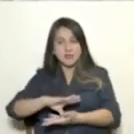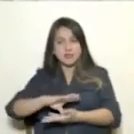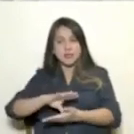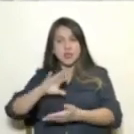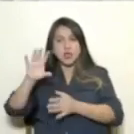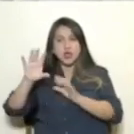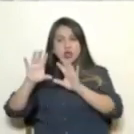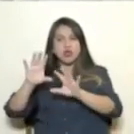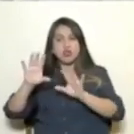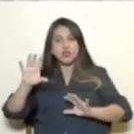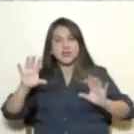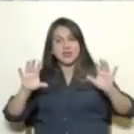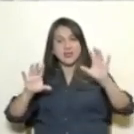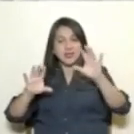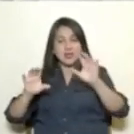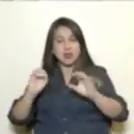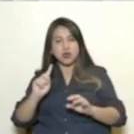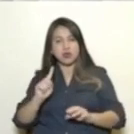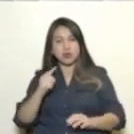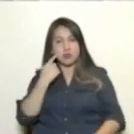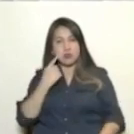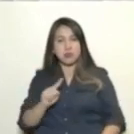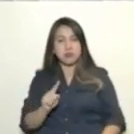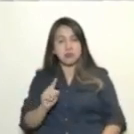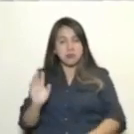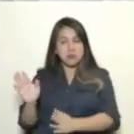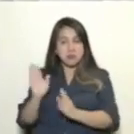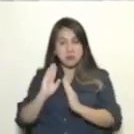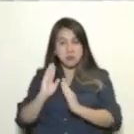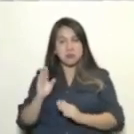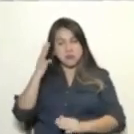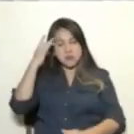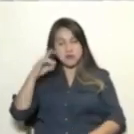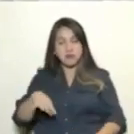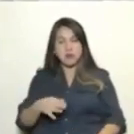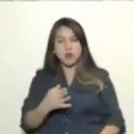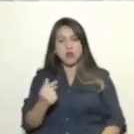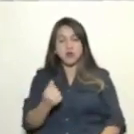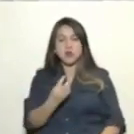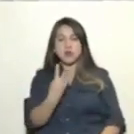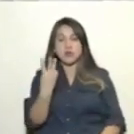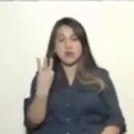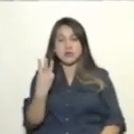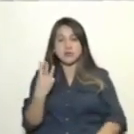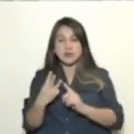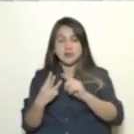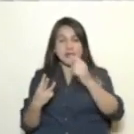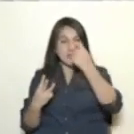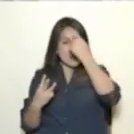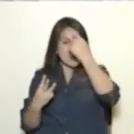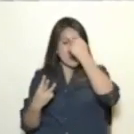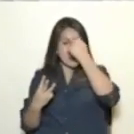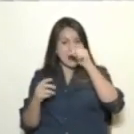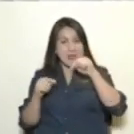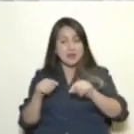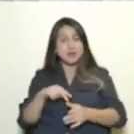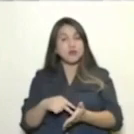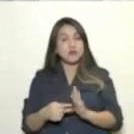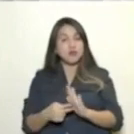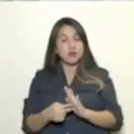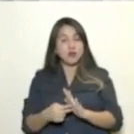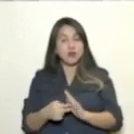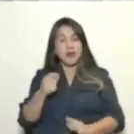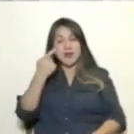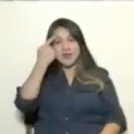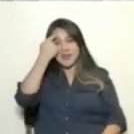no lo van a escuchar. Y ya sabemos cuál es el número tres de este país continente, que es la India. Uh-huh. Vea usted, en esta crisis,